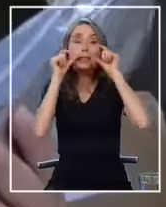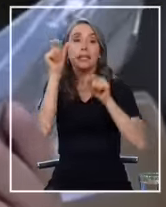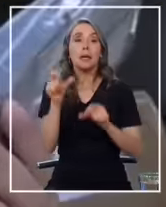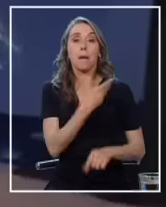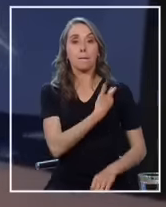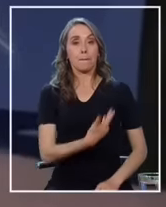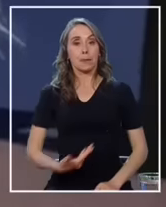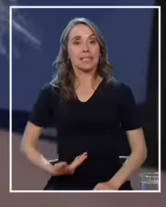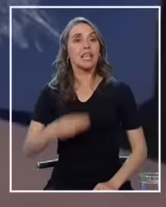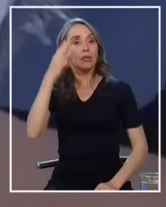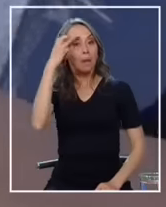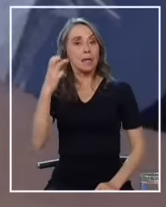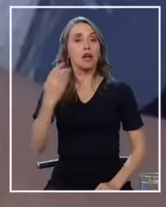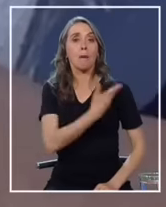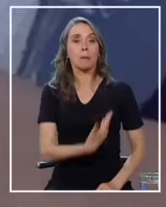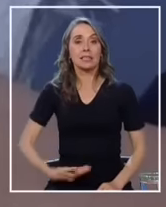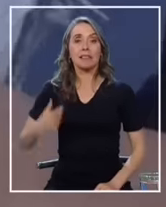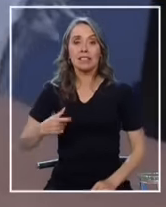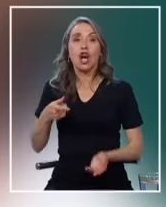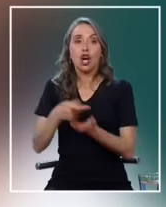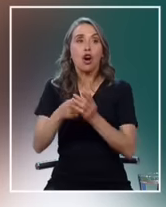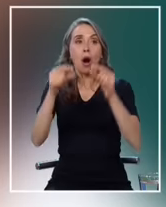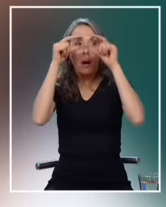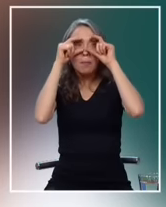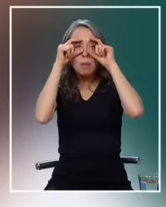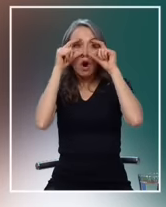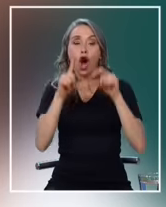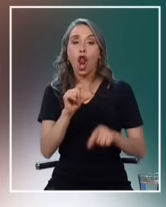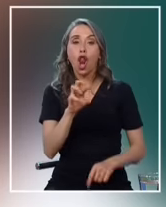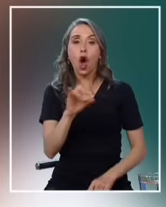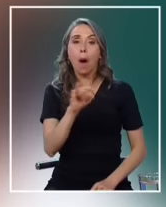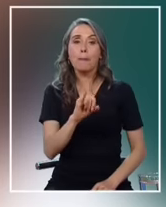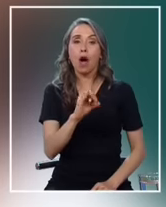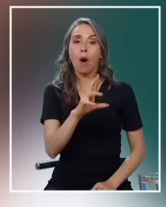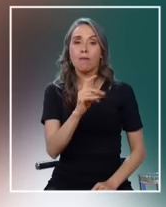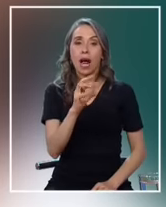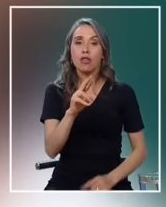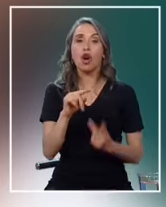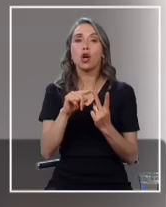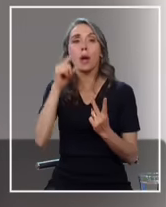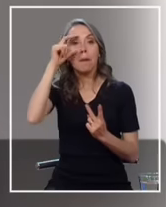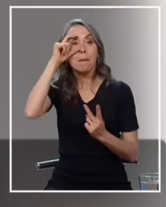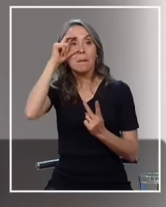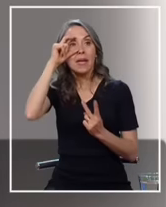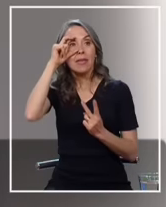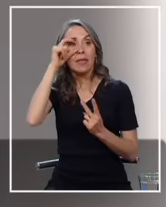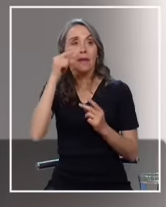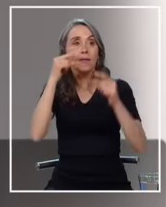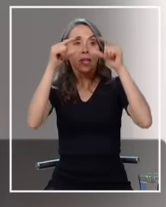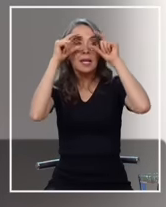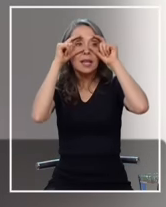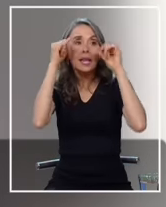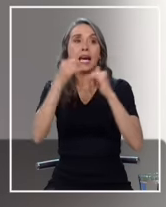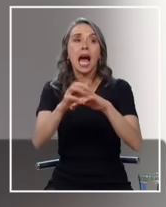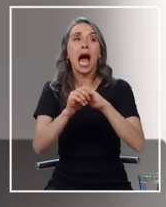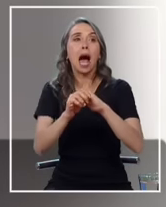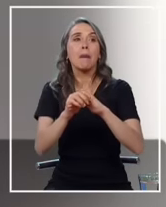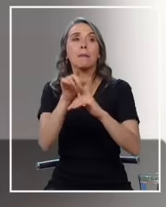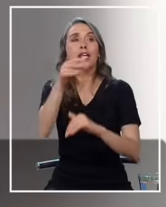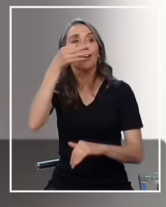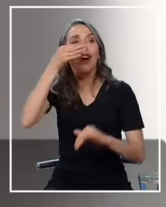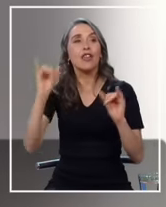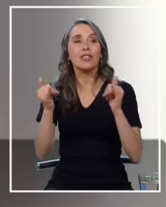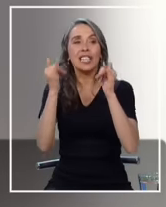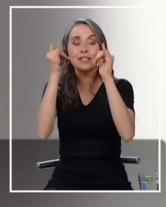los presidentes de México y Estados Unidos, Andrés Manuel López Obrador y Joe Biden. Folks, enjoy the eclipse, but